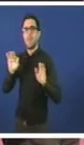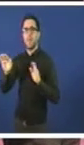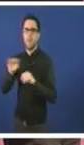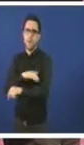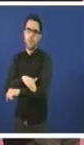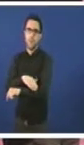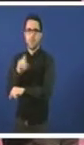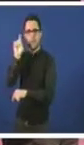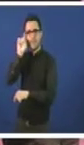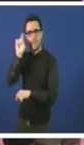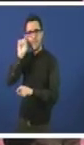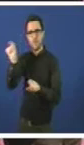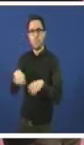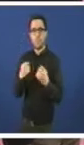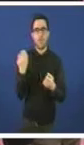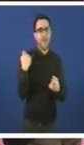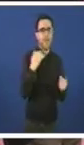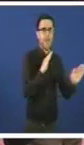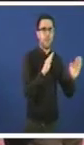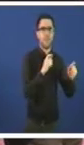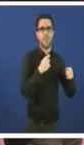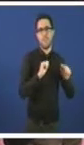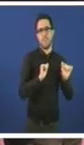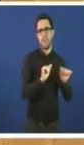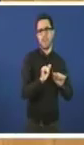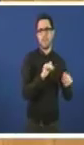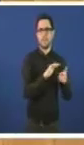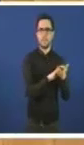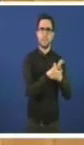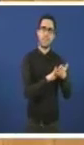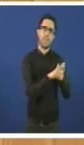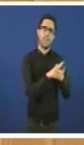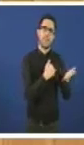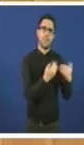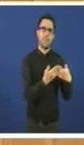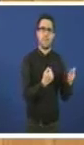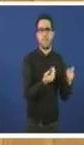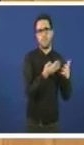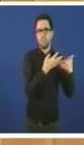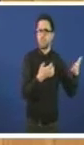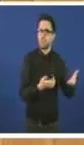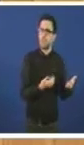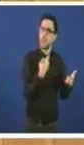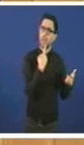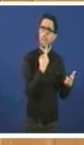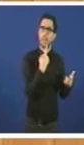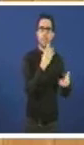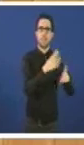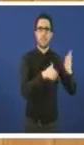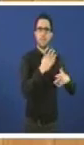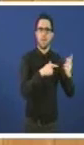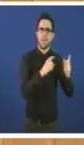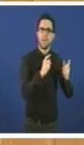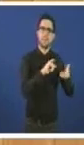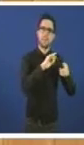matemáticas en gale web tecnología en galego ustedes o prohíben e hizo uno en el y verdad no imposición